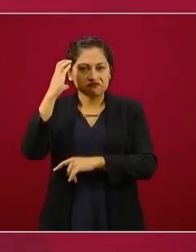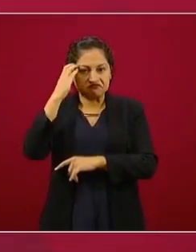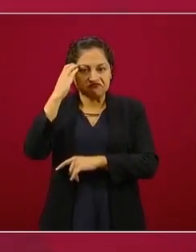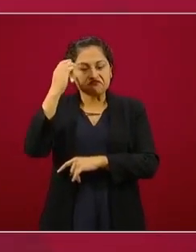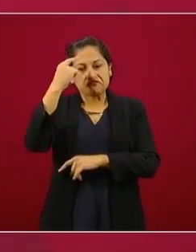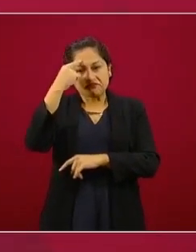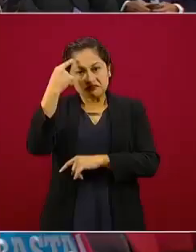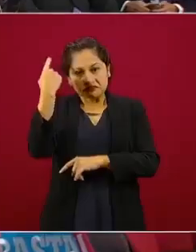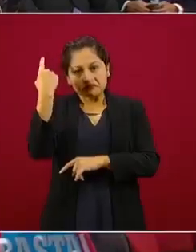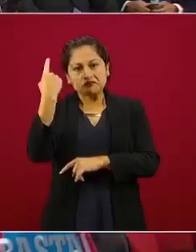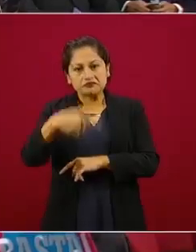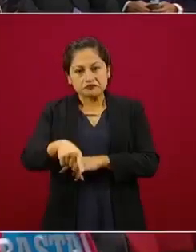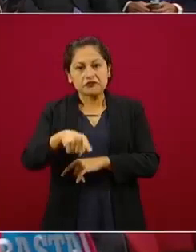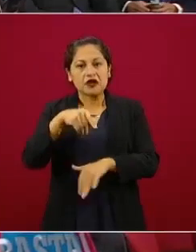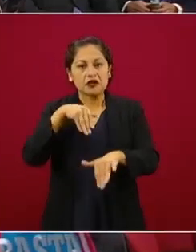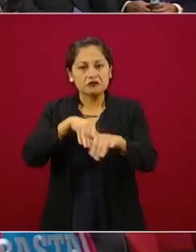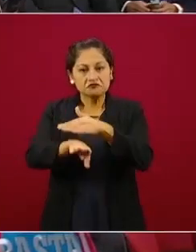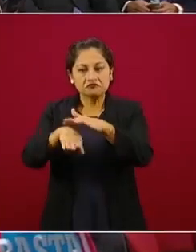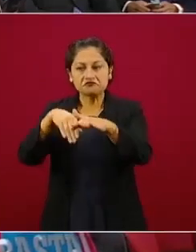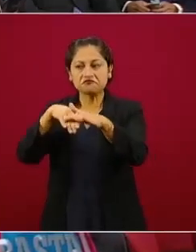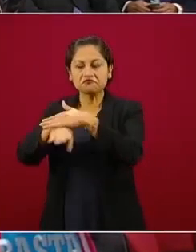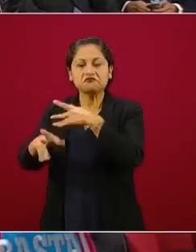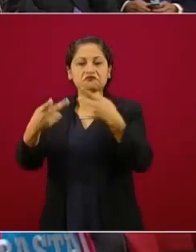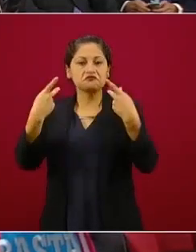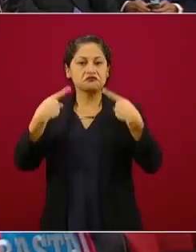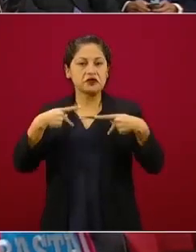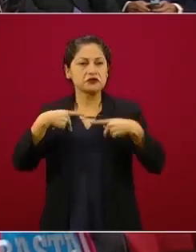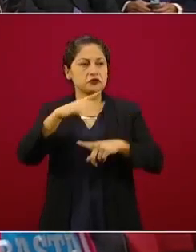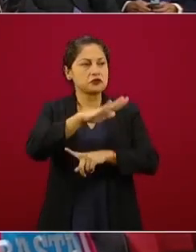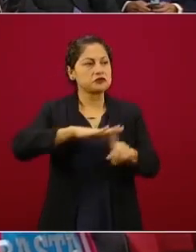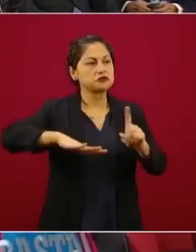para atender a población